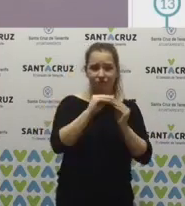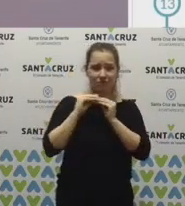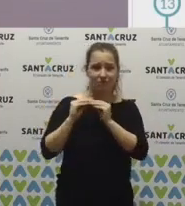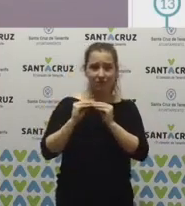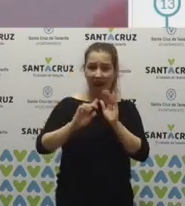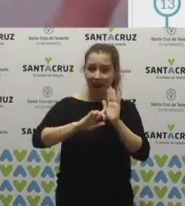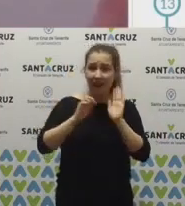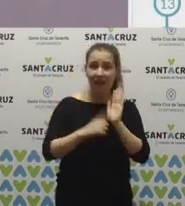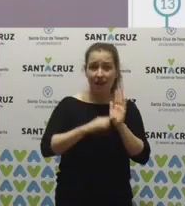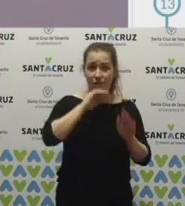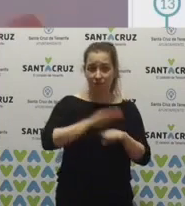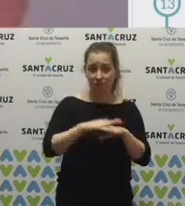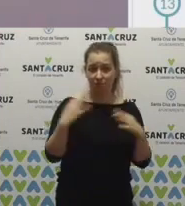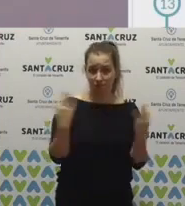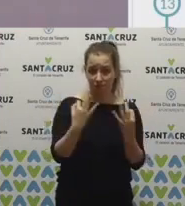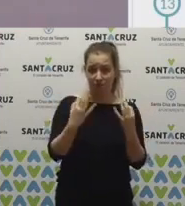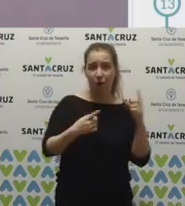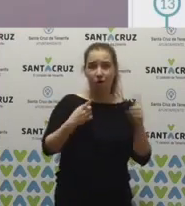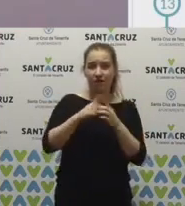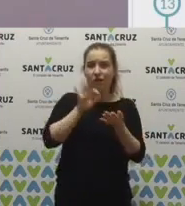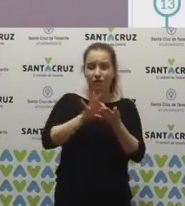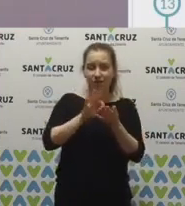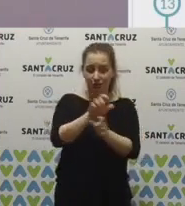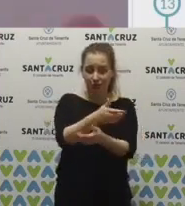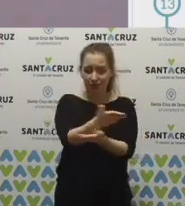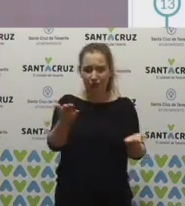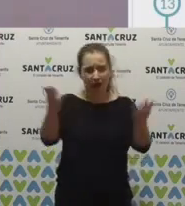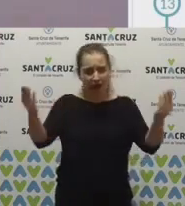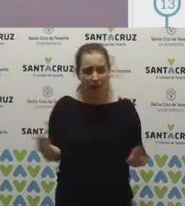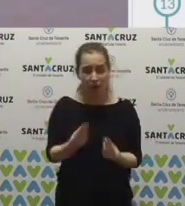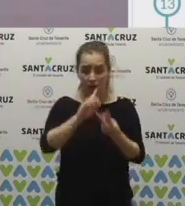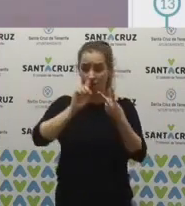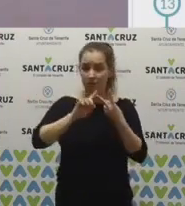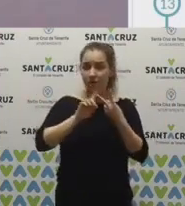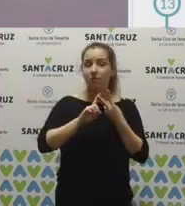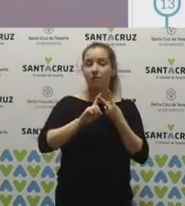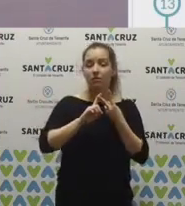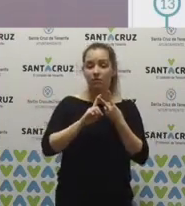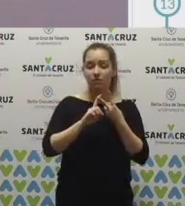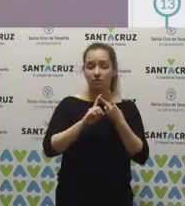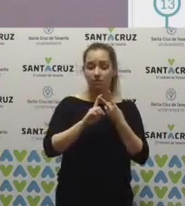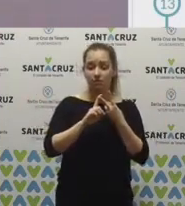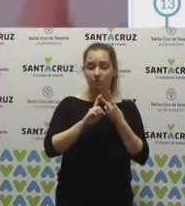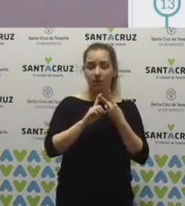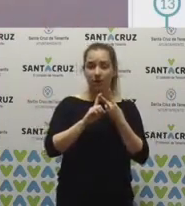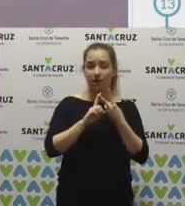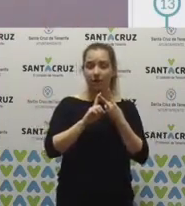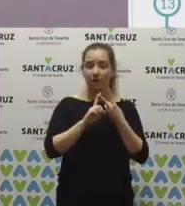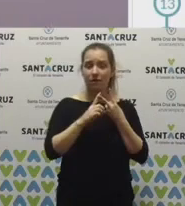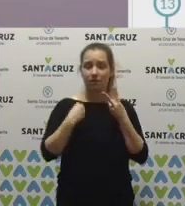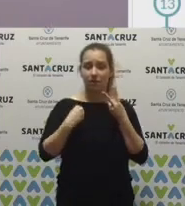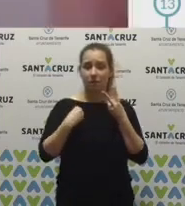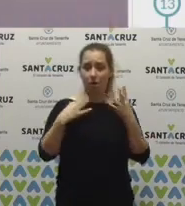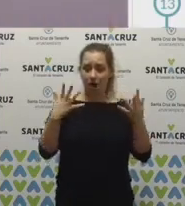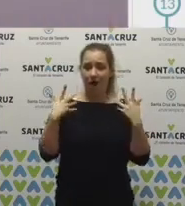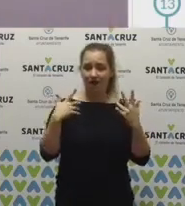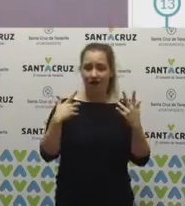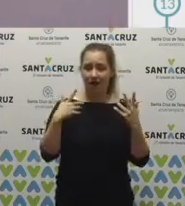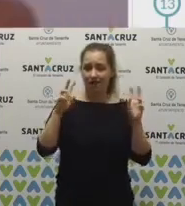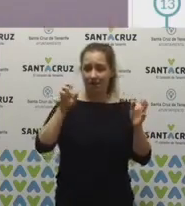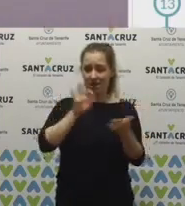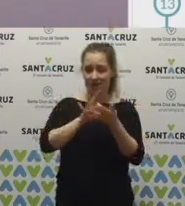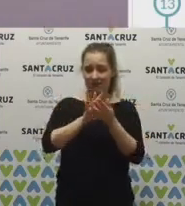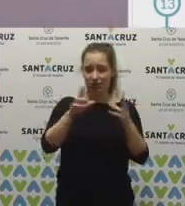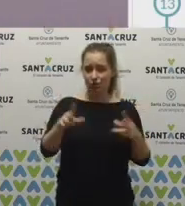para poder tener un mejor servicio a los ciudadanos punto 2 agilizar las ayudas sociales se está trabajando en eso vale pues vamos a